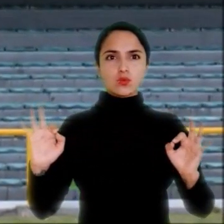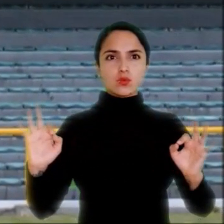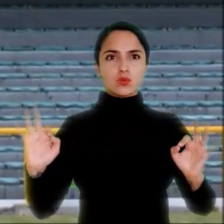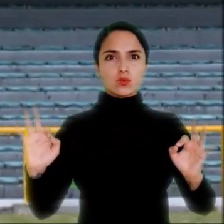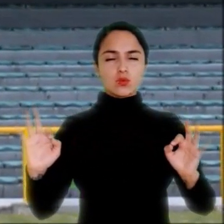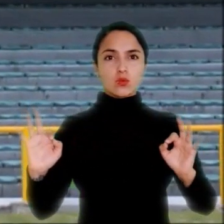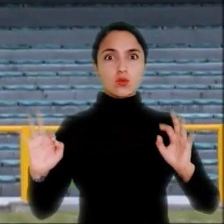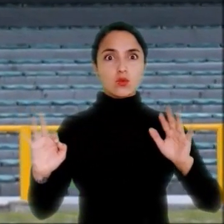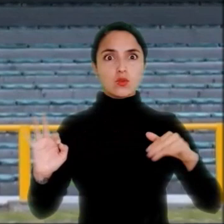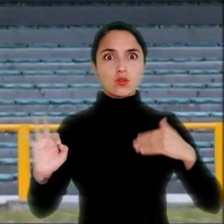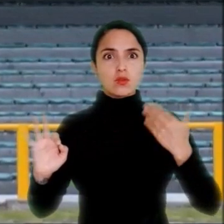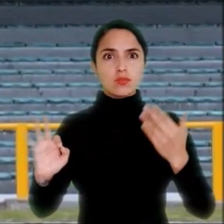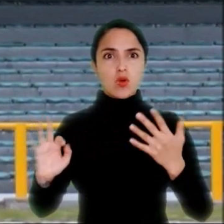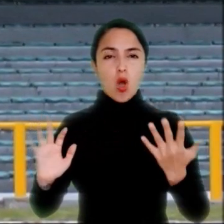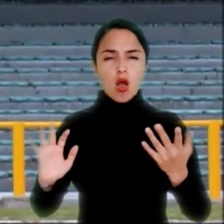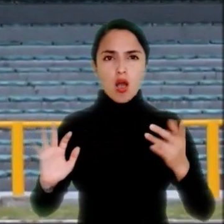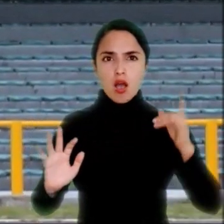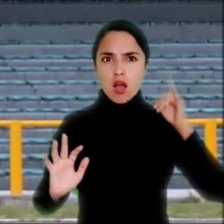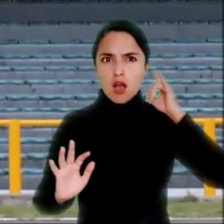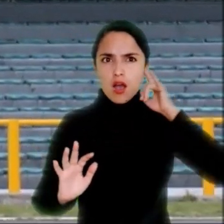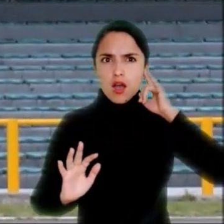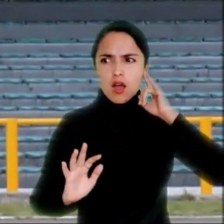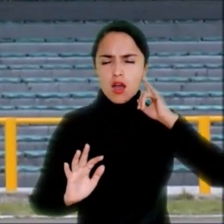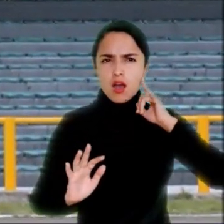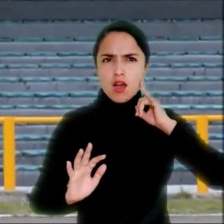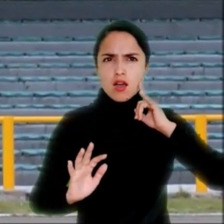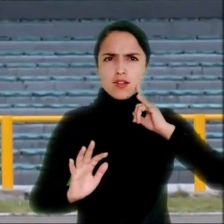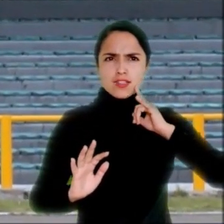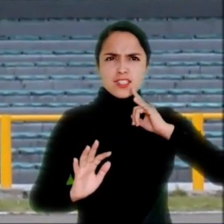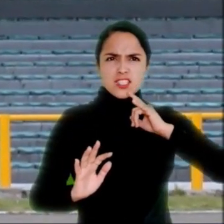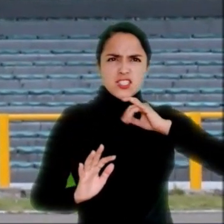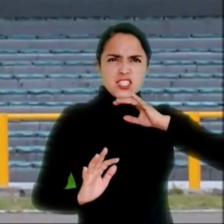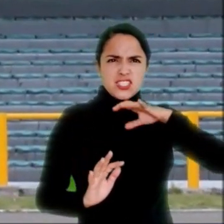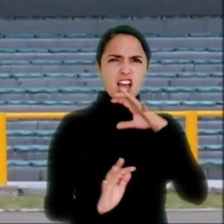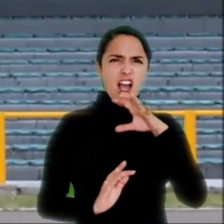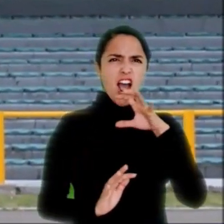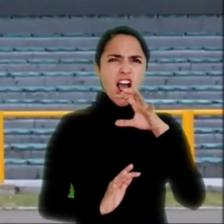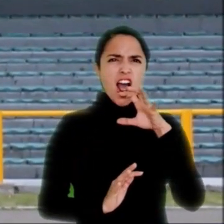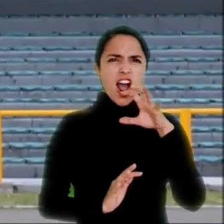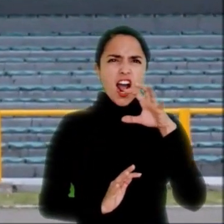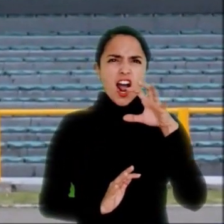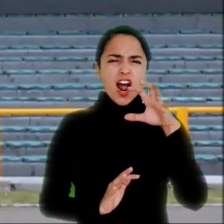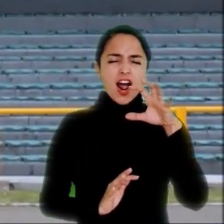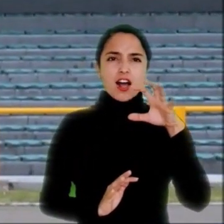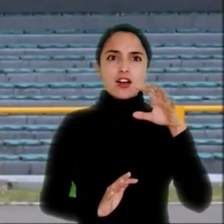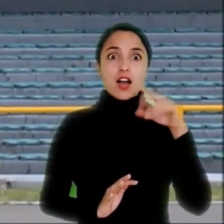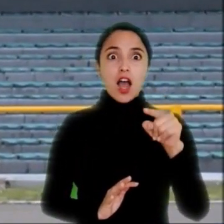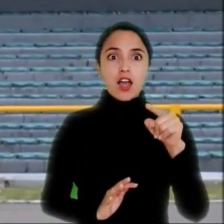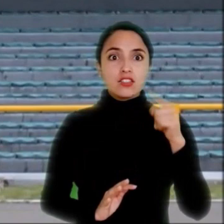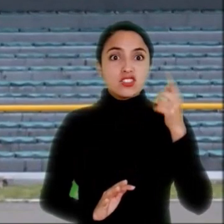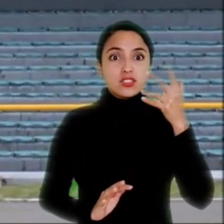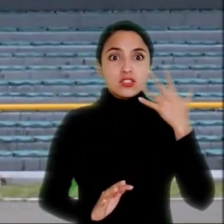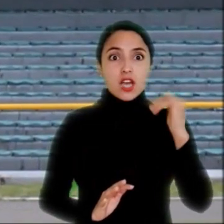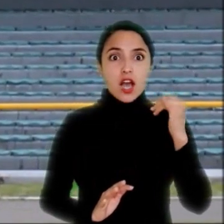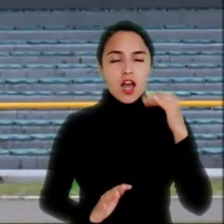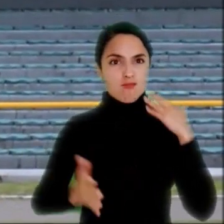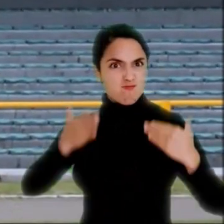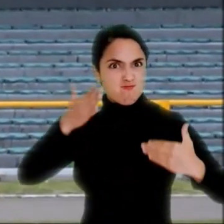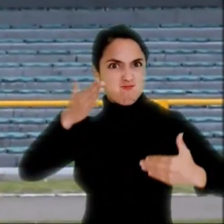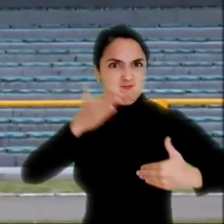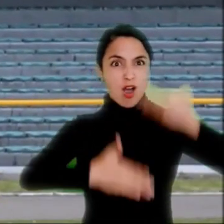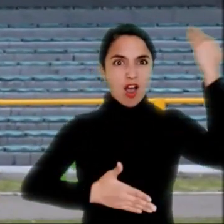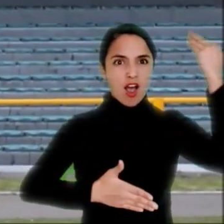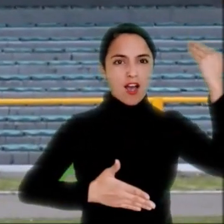tras este se escucha el nacimiento de un chillido mordaz y estremecedor. Desde entonces,